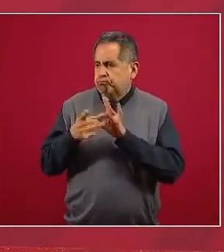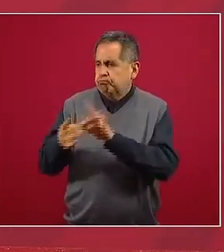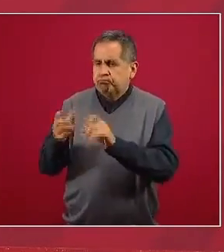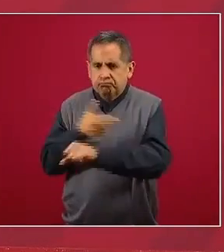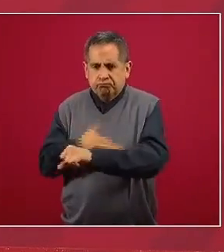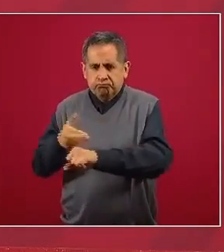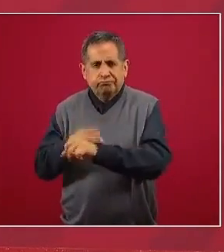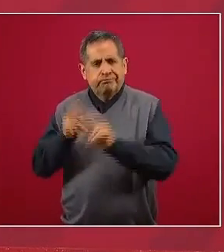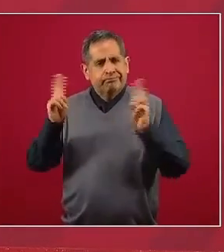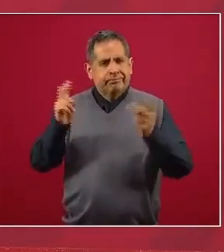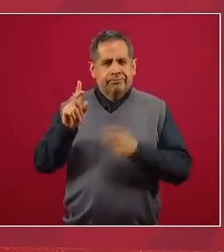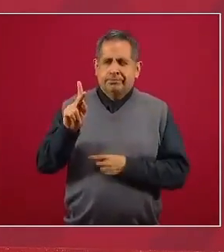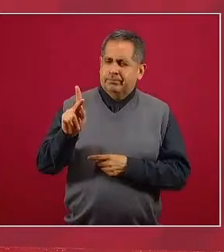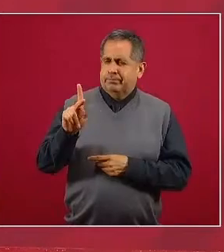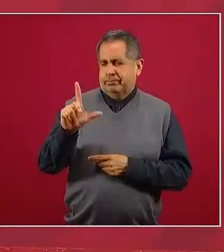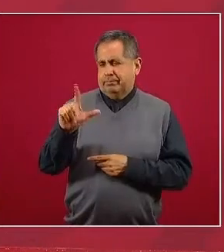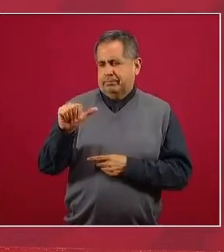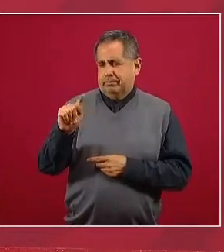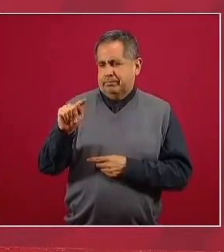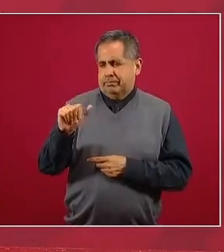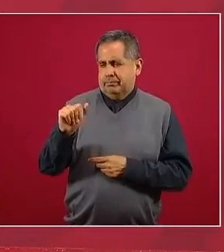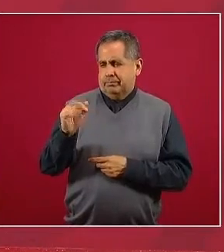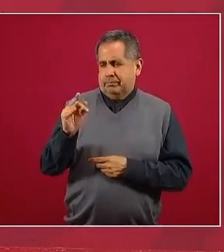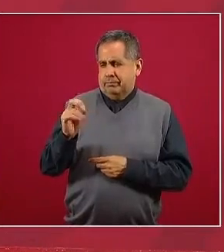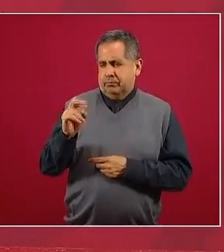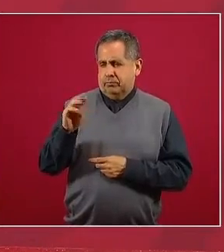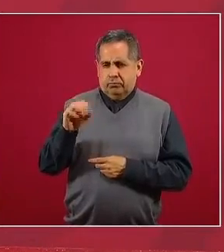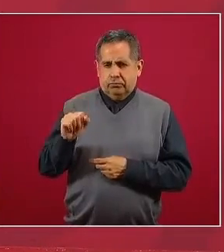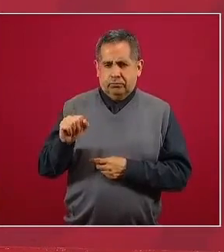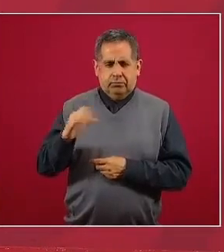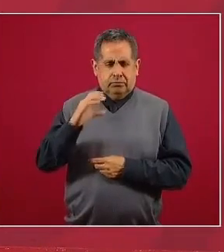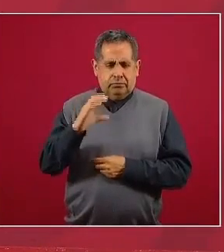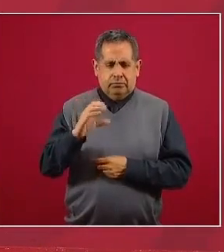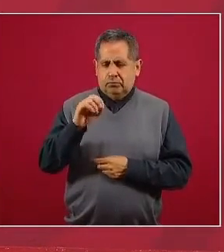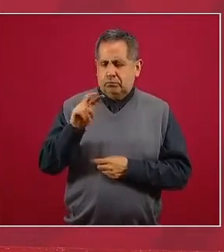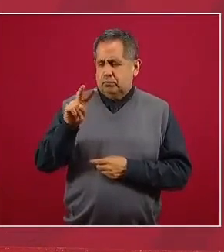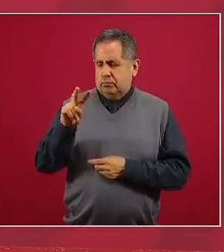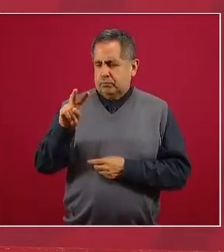colaboración, se le llama plataforma, que se llama COVAX,